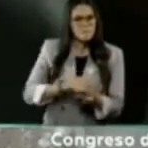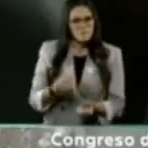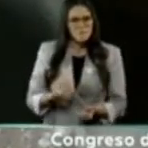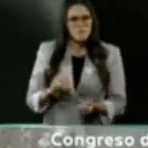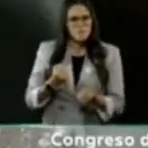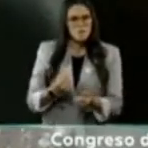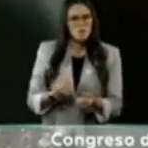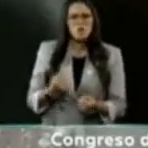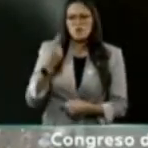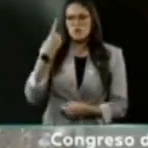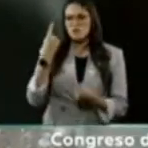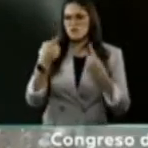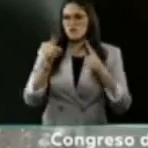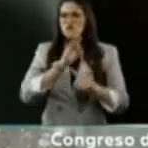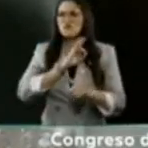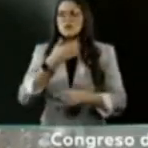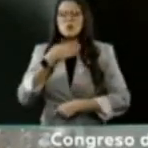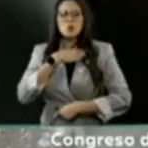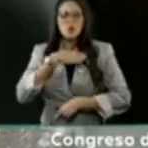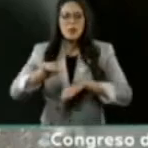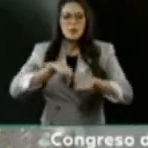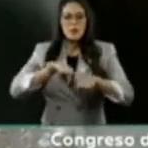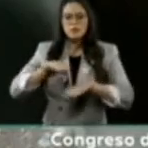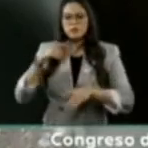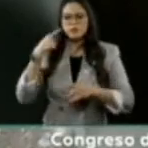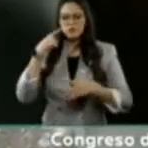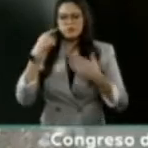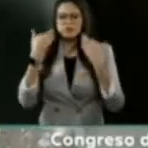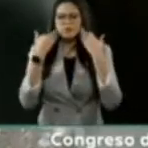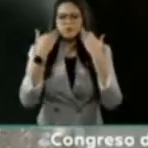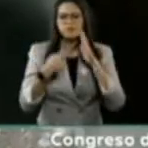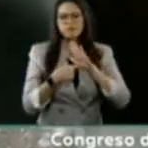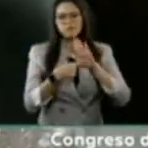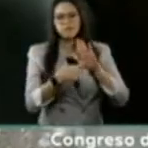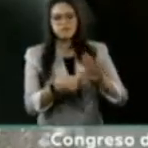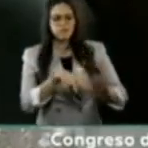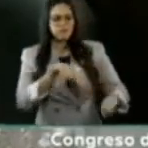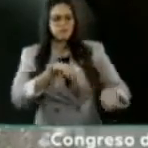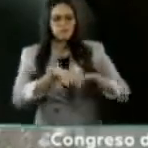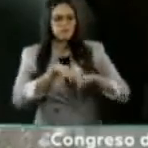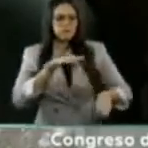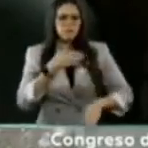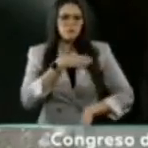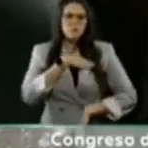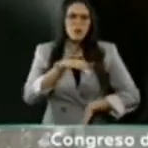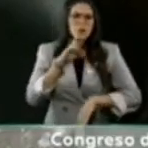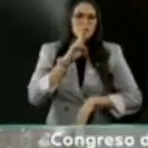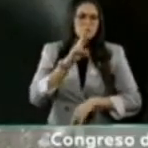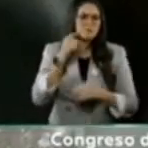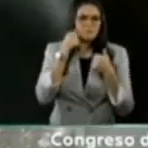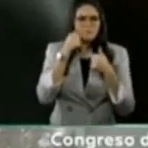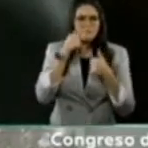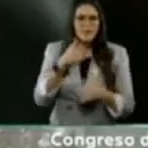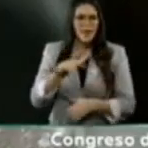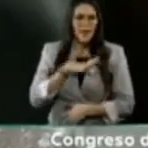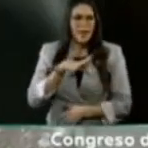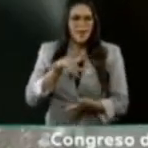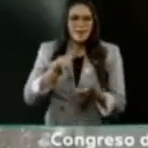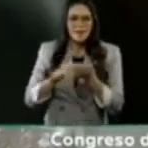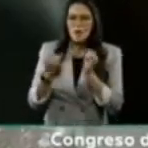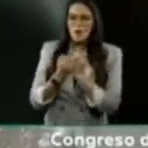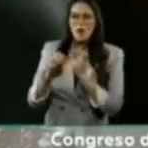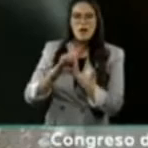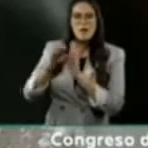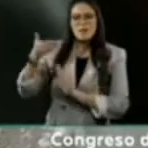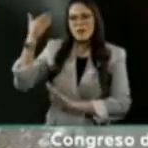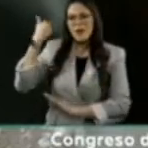juez de la causa. Eh, entonces, la posposición, pues es nada más, me parece a